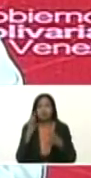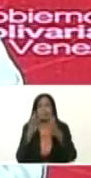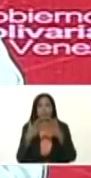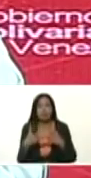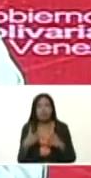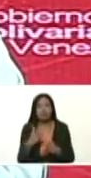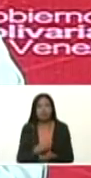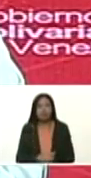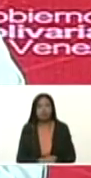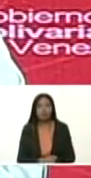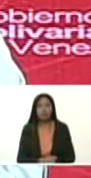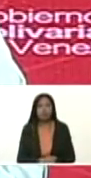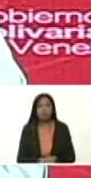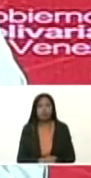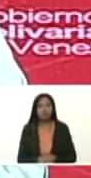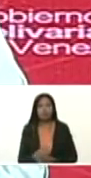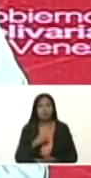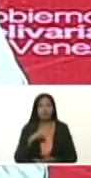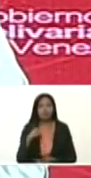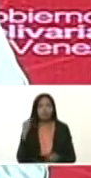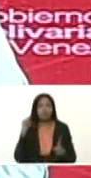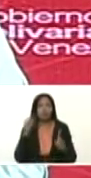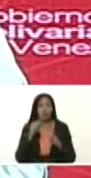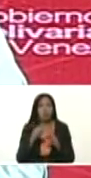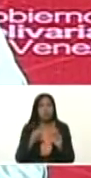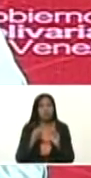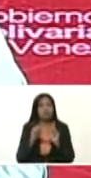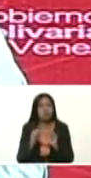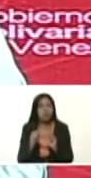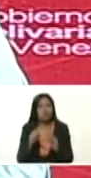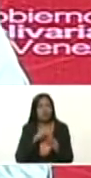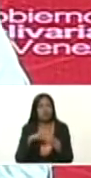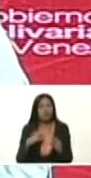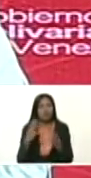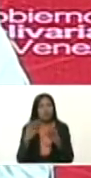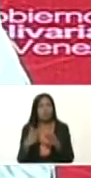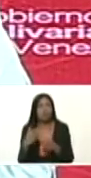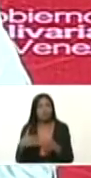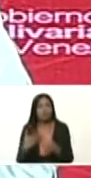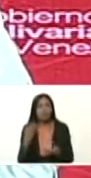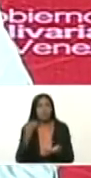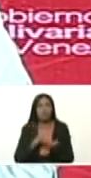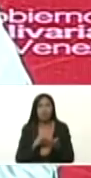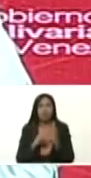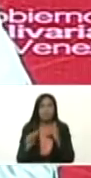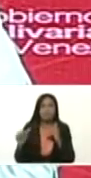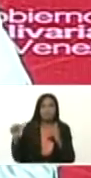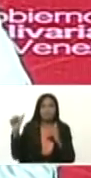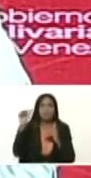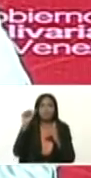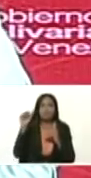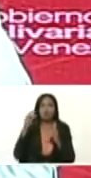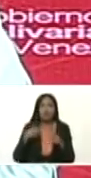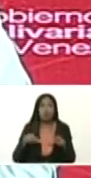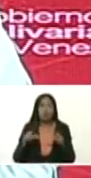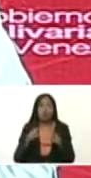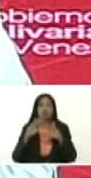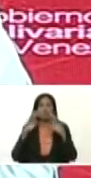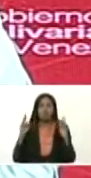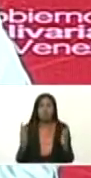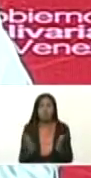político-administrativo, para nosotros llevar adelante nuestras empresas y ponerlas en el primer nivel del